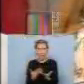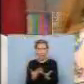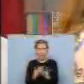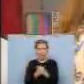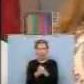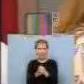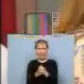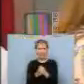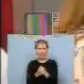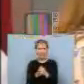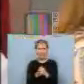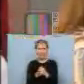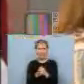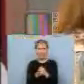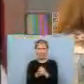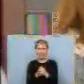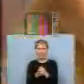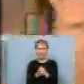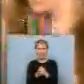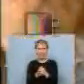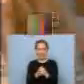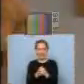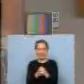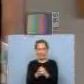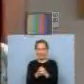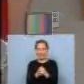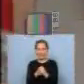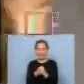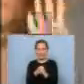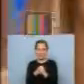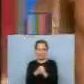Viviana, Viviana, saca trompa. Saca trompa. ¡Sí!